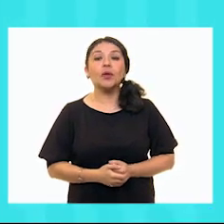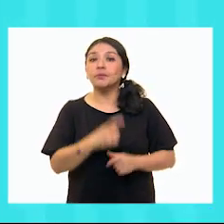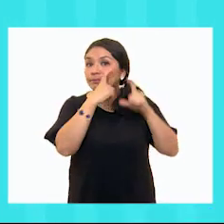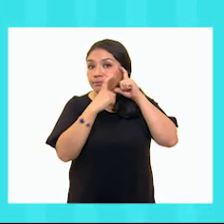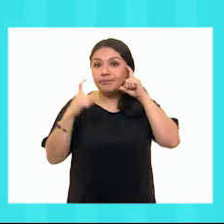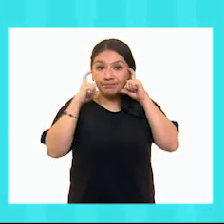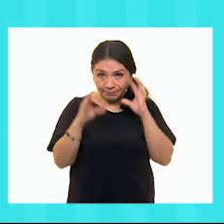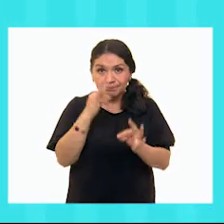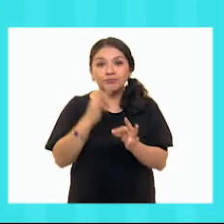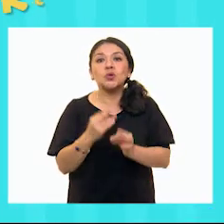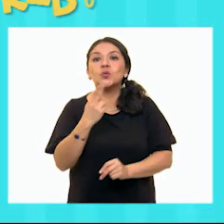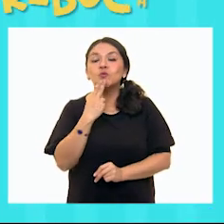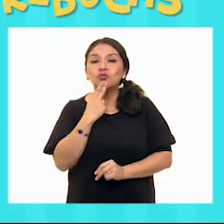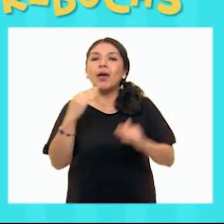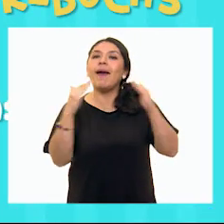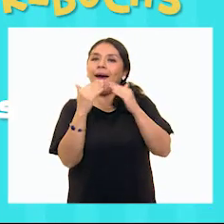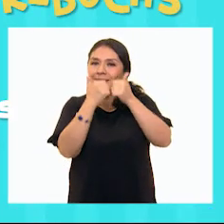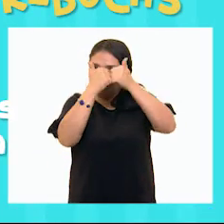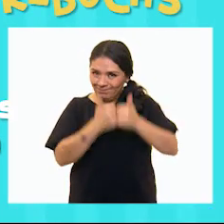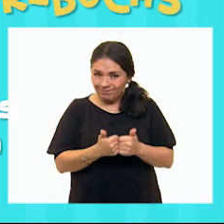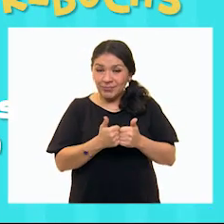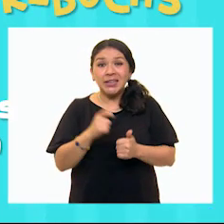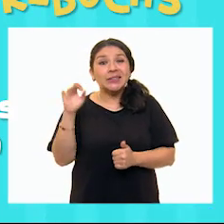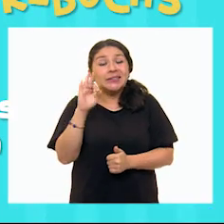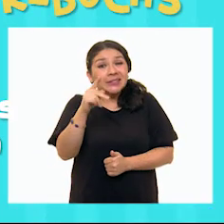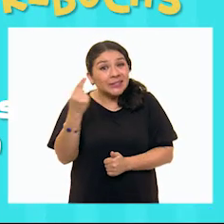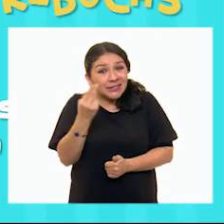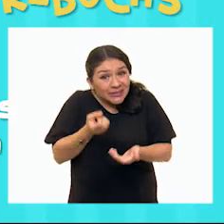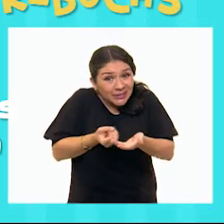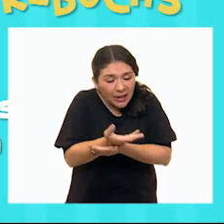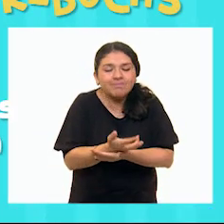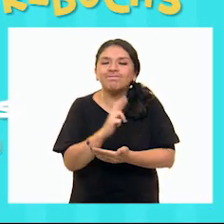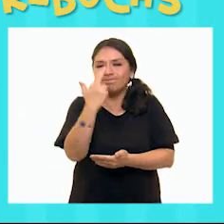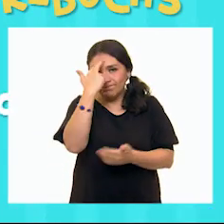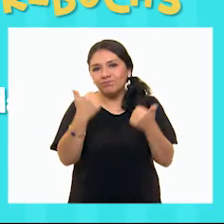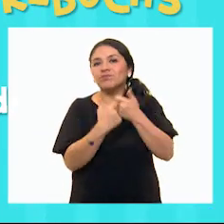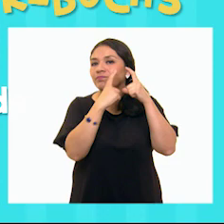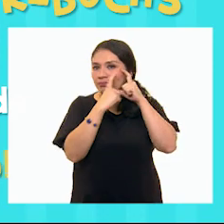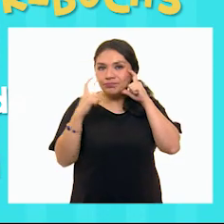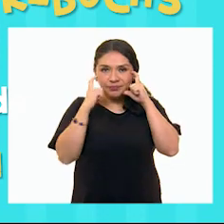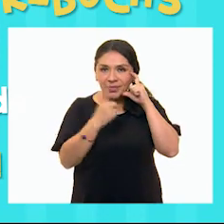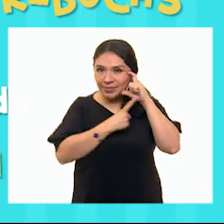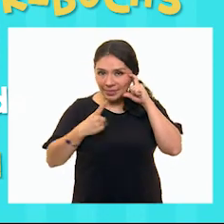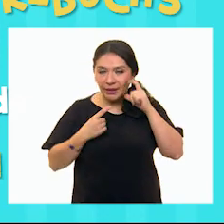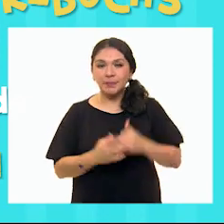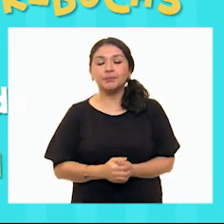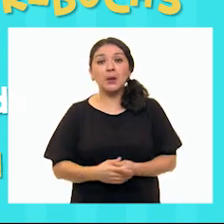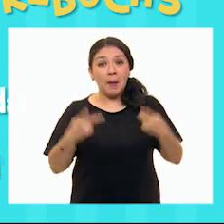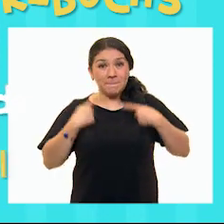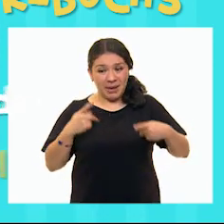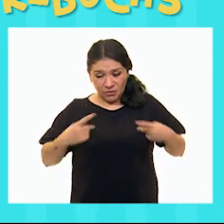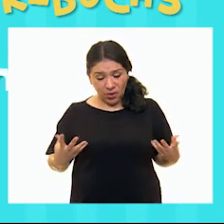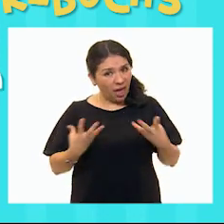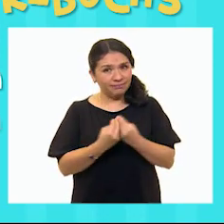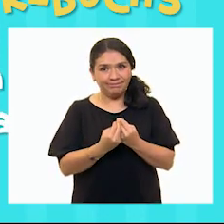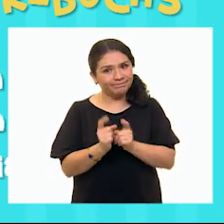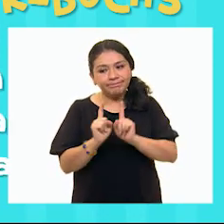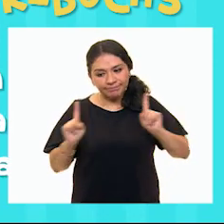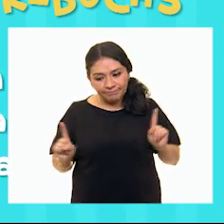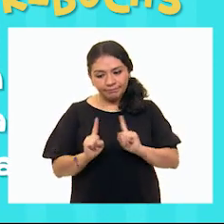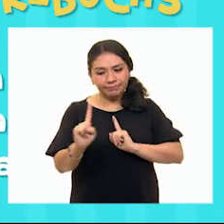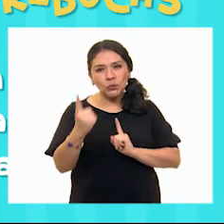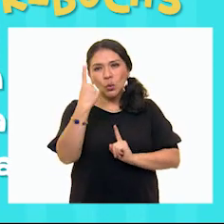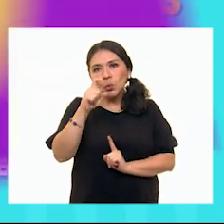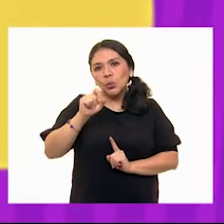Utiliza cubrebocas. No salgas de casa. Si tienes que hacerlo, recuerda que es obligatorio utilizarlo. Mantén una distancia mínima de un